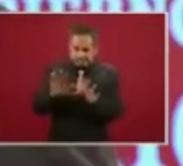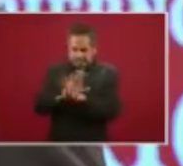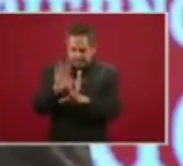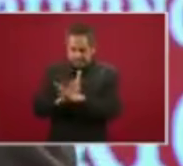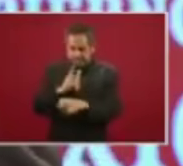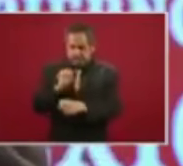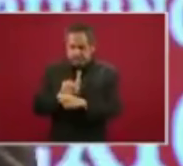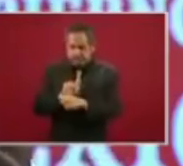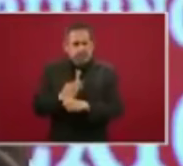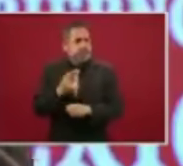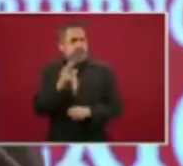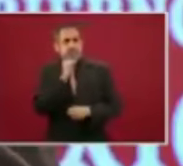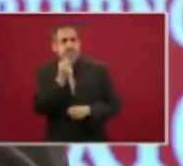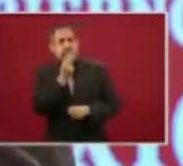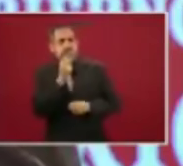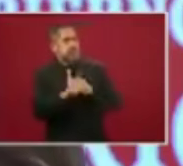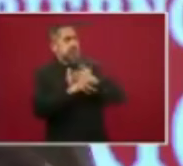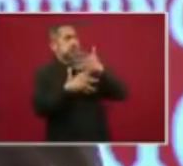y